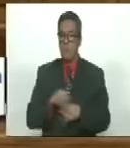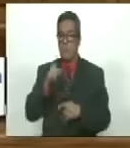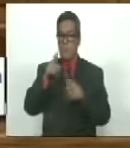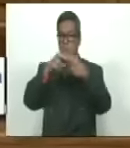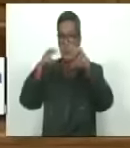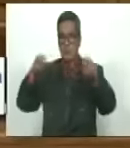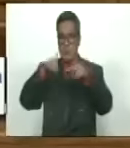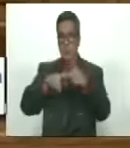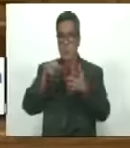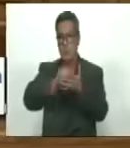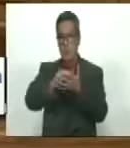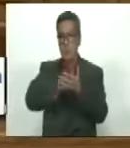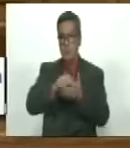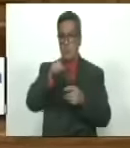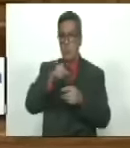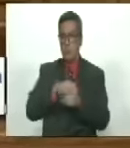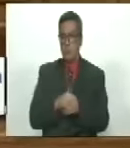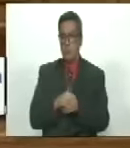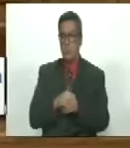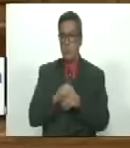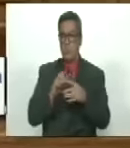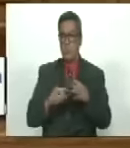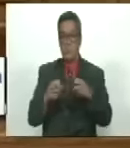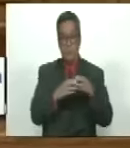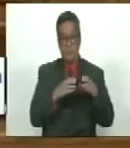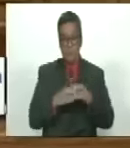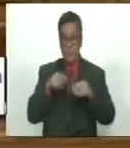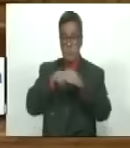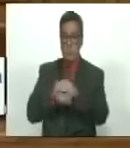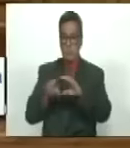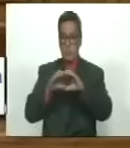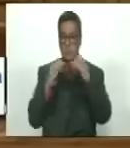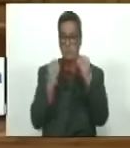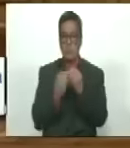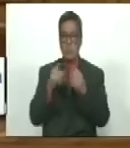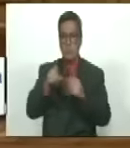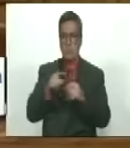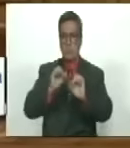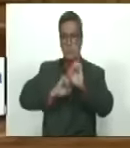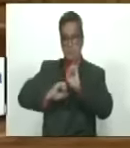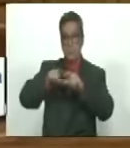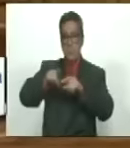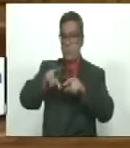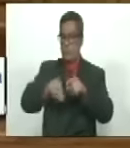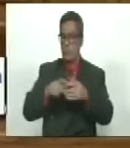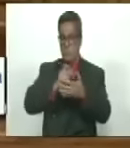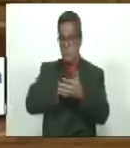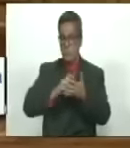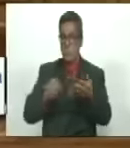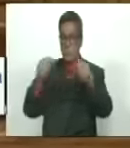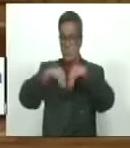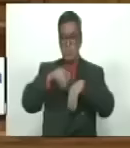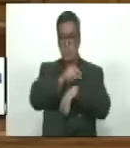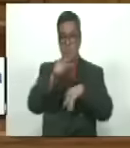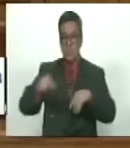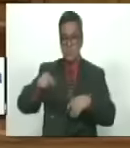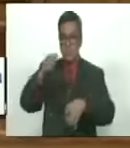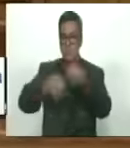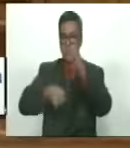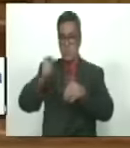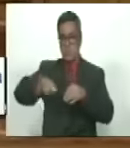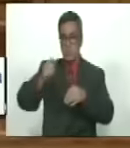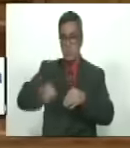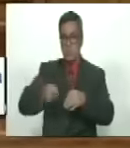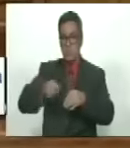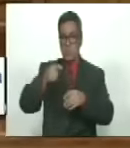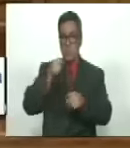acápite de este artículo. Dice, los órganos y entes del poder público se abstendrán de celebrar contratos o acuerdos con personas jurídicas que se